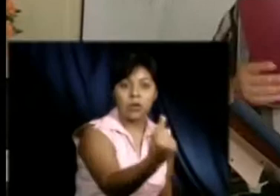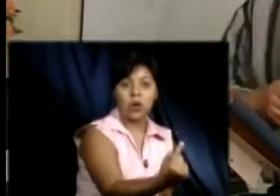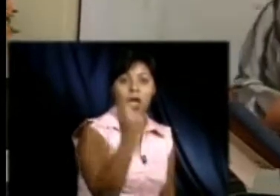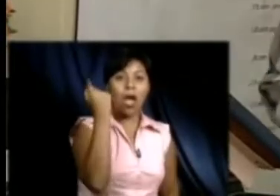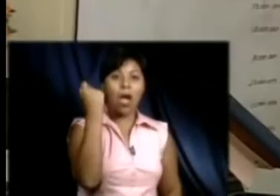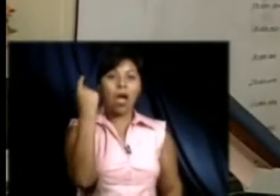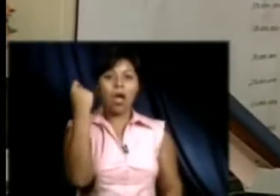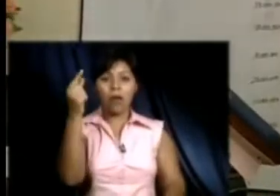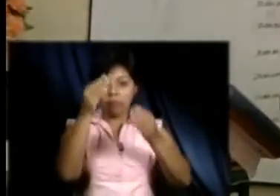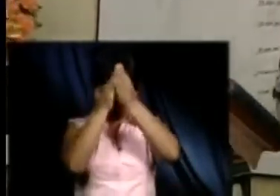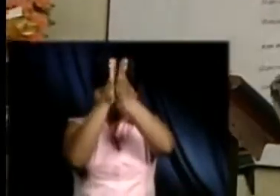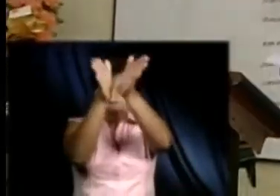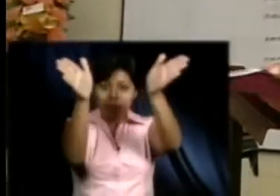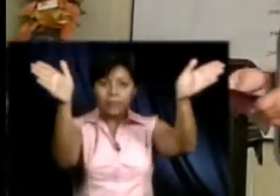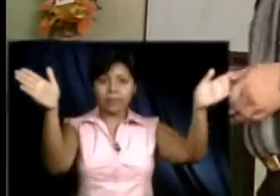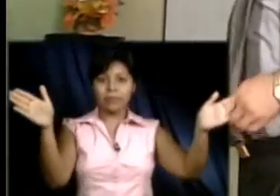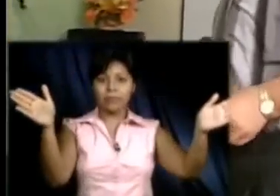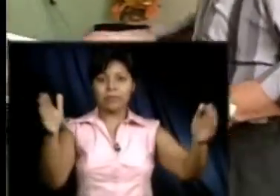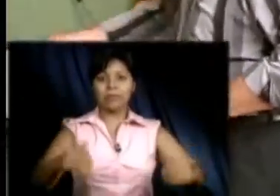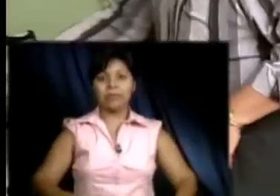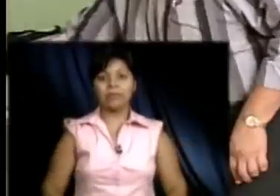de los protagonistas de esta integración.